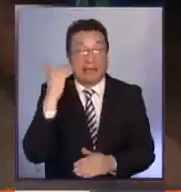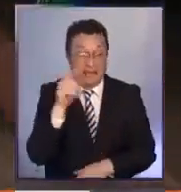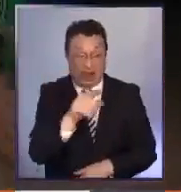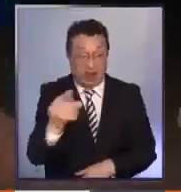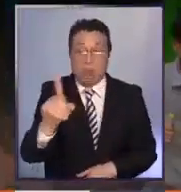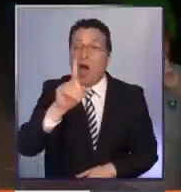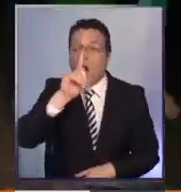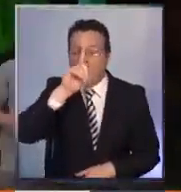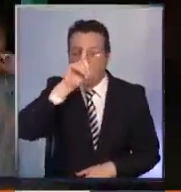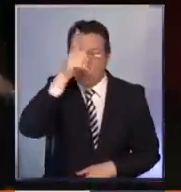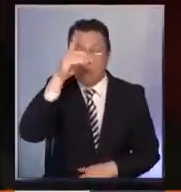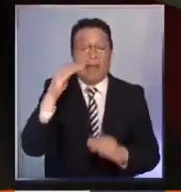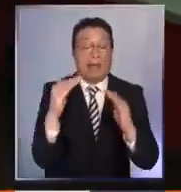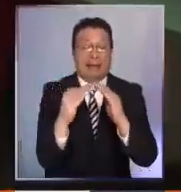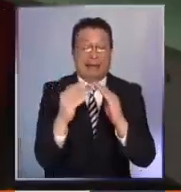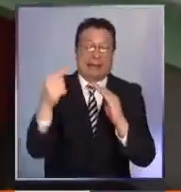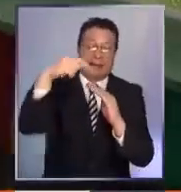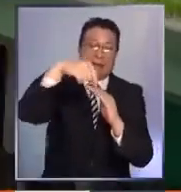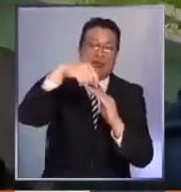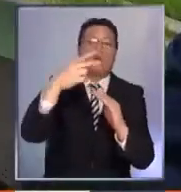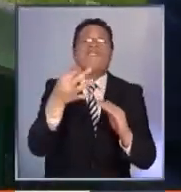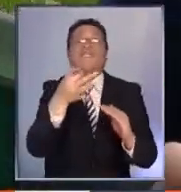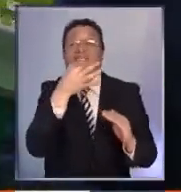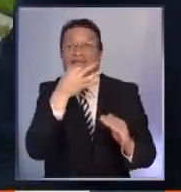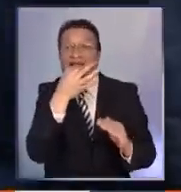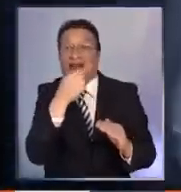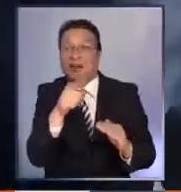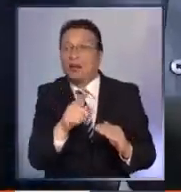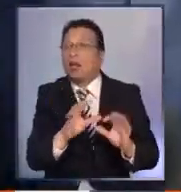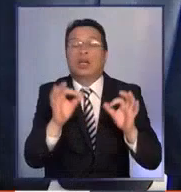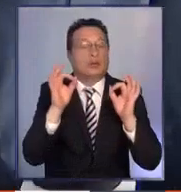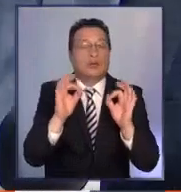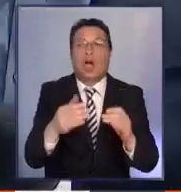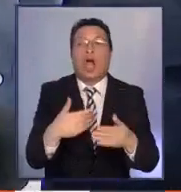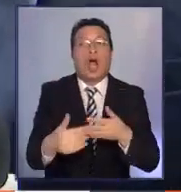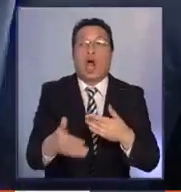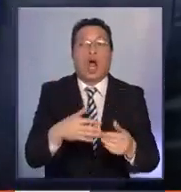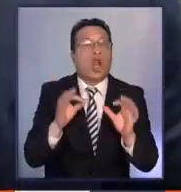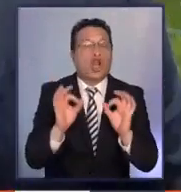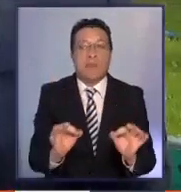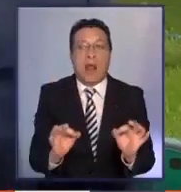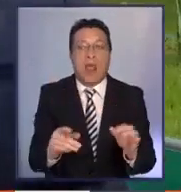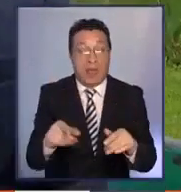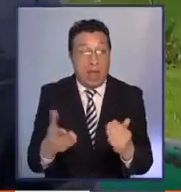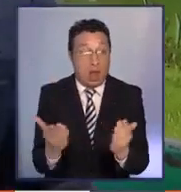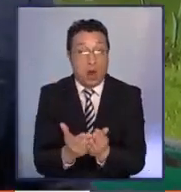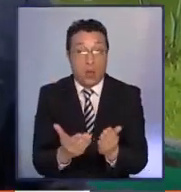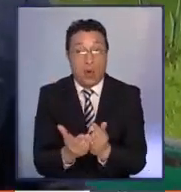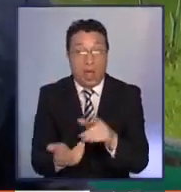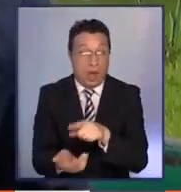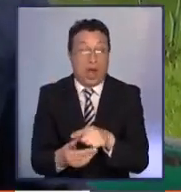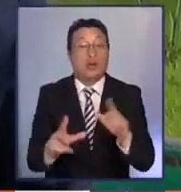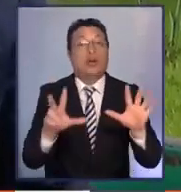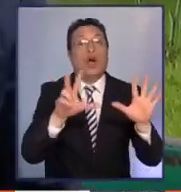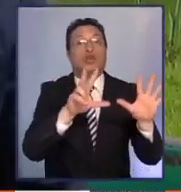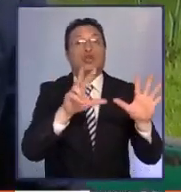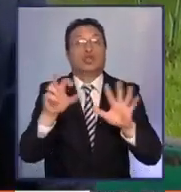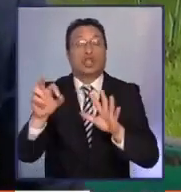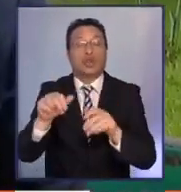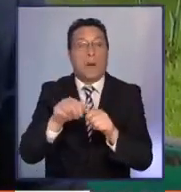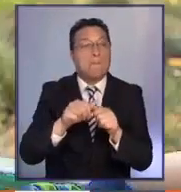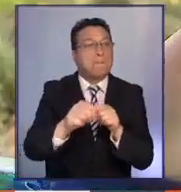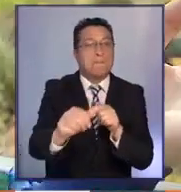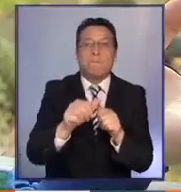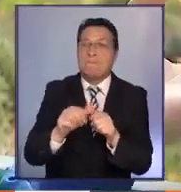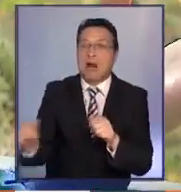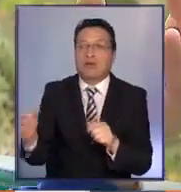acostumbrados a tener techos verdes. Para ellos es absolutamente normal. Y en el caso de esta escuela, cubren 800 metros